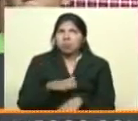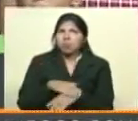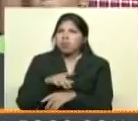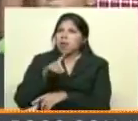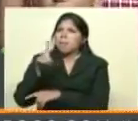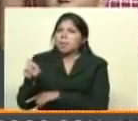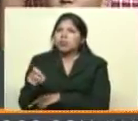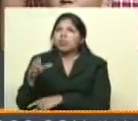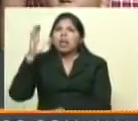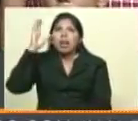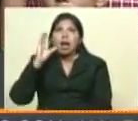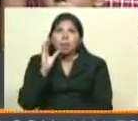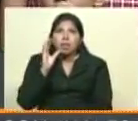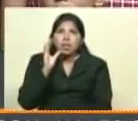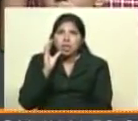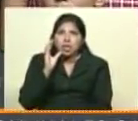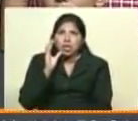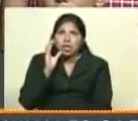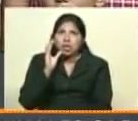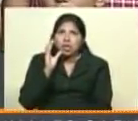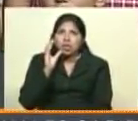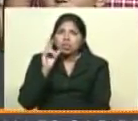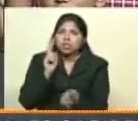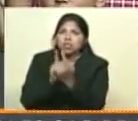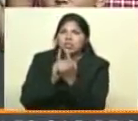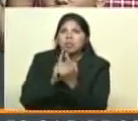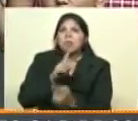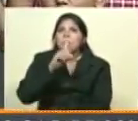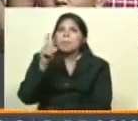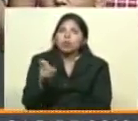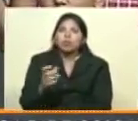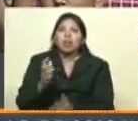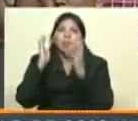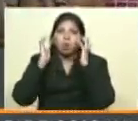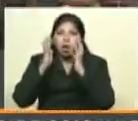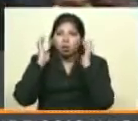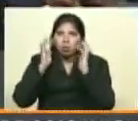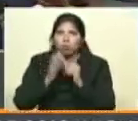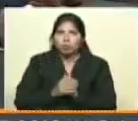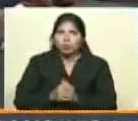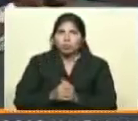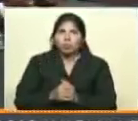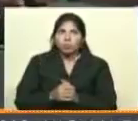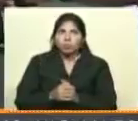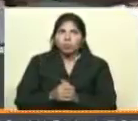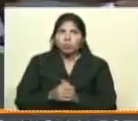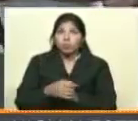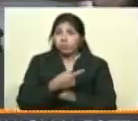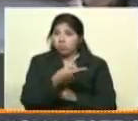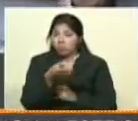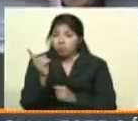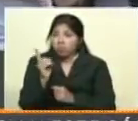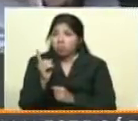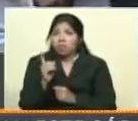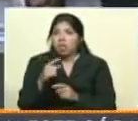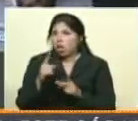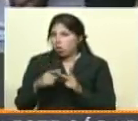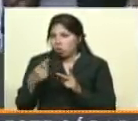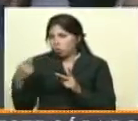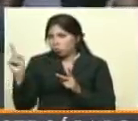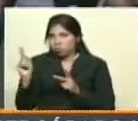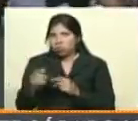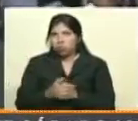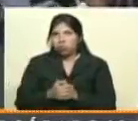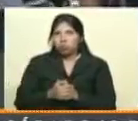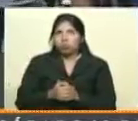a Capriles Radonsky? ¿Por qué no le preguntan a Ramos Alup? ¿Ah? ¿Por qué no le preguntan a Manuel Rosales? ¿Por qué no